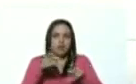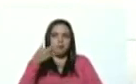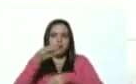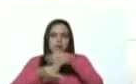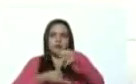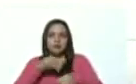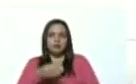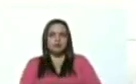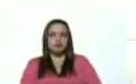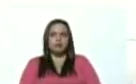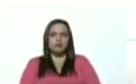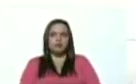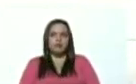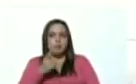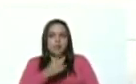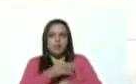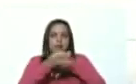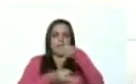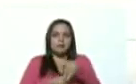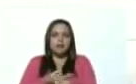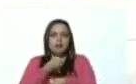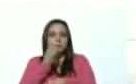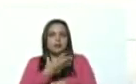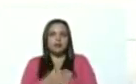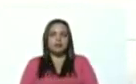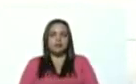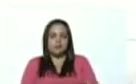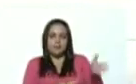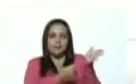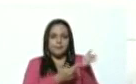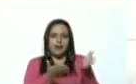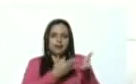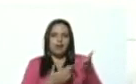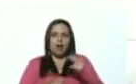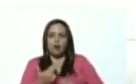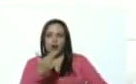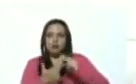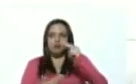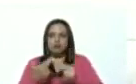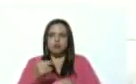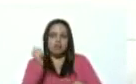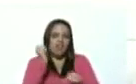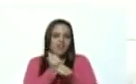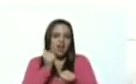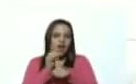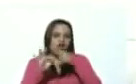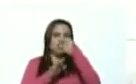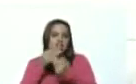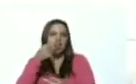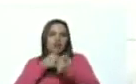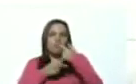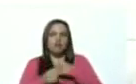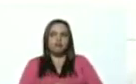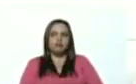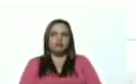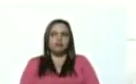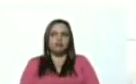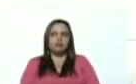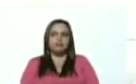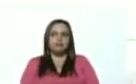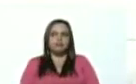Hay que explicarlo muy bien. El manual del constructor. Obrero tricolor. Así, mira, nosotros vamos a